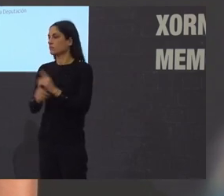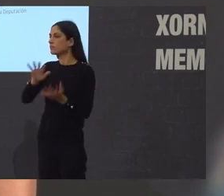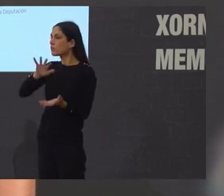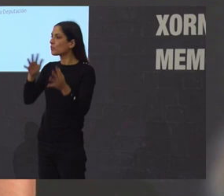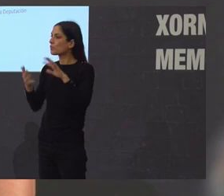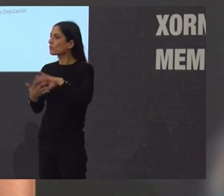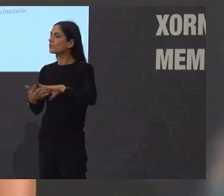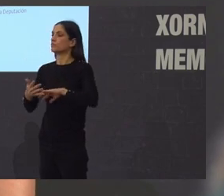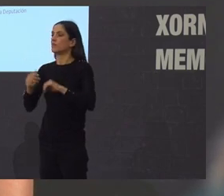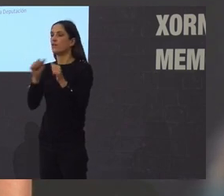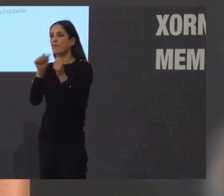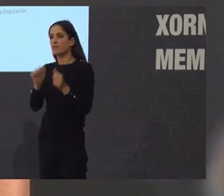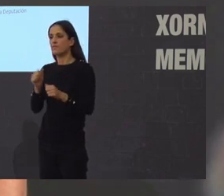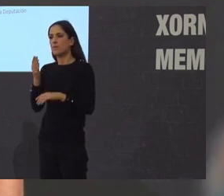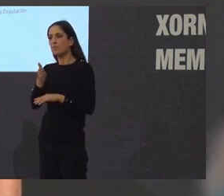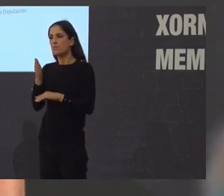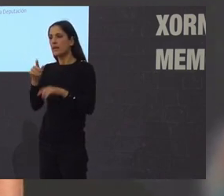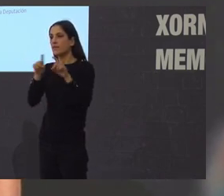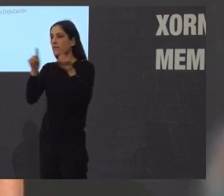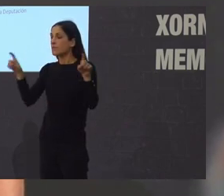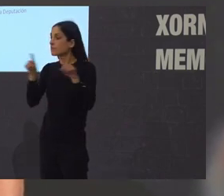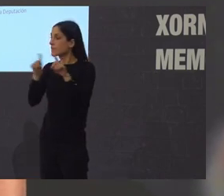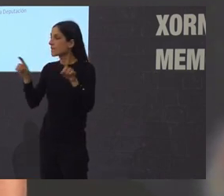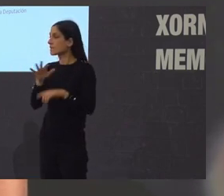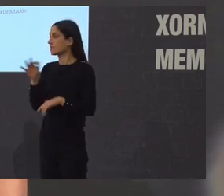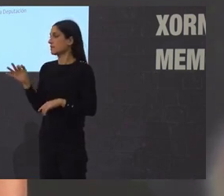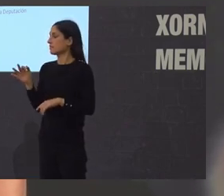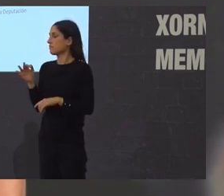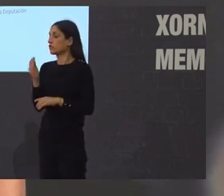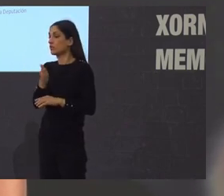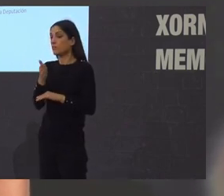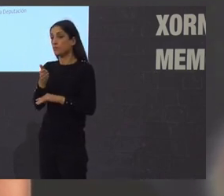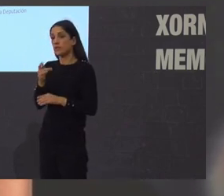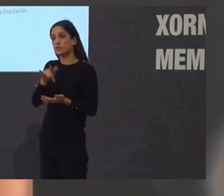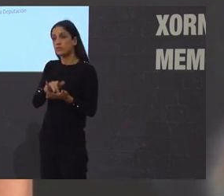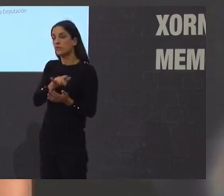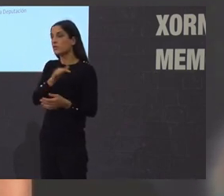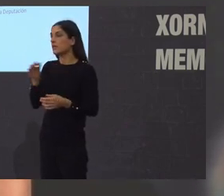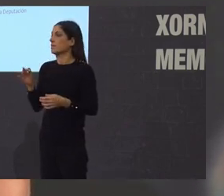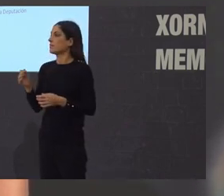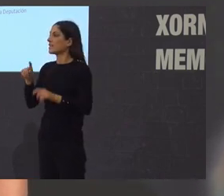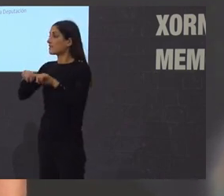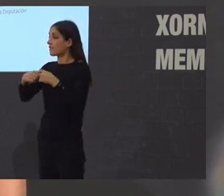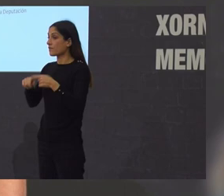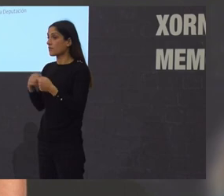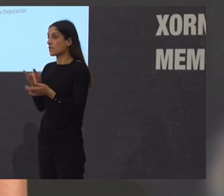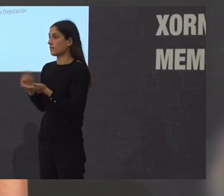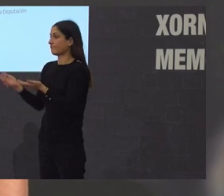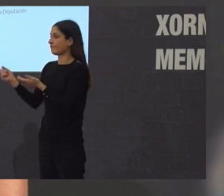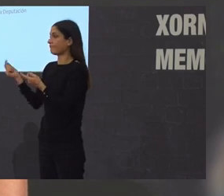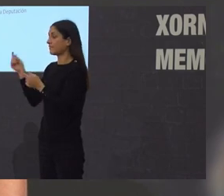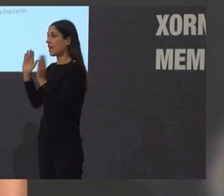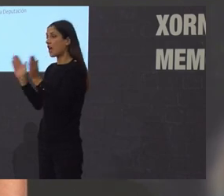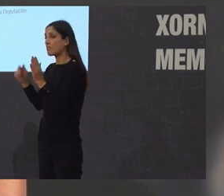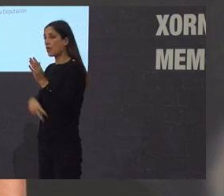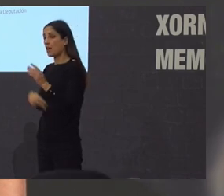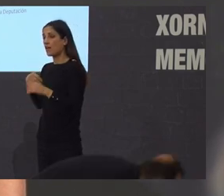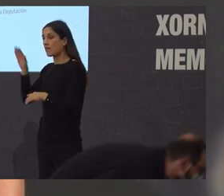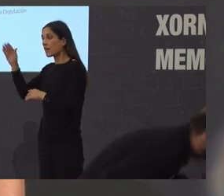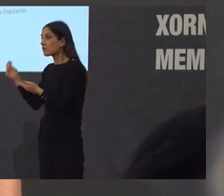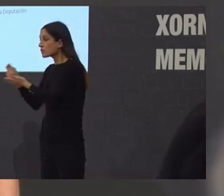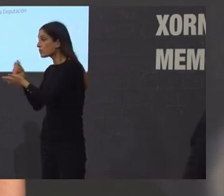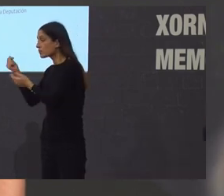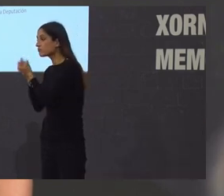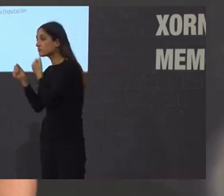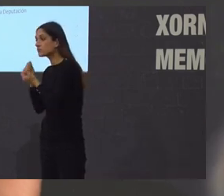el daño que se hicieron y que estas empresas hicieron y esas familias a través del capital que fueron conformando durante el franquismo tienen ahora para revertirlo, es una